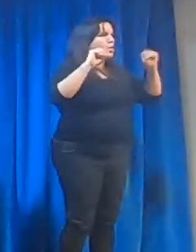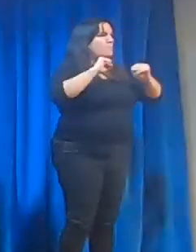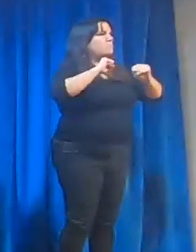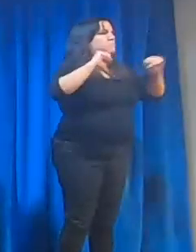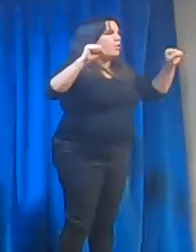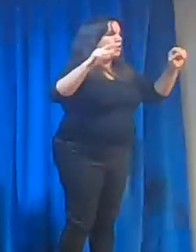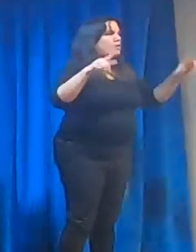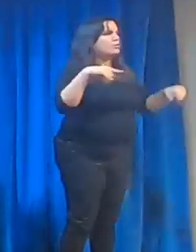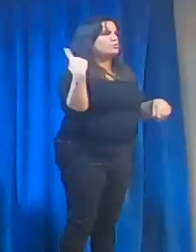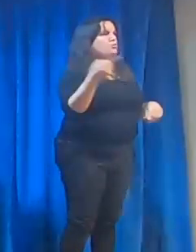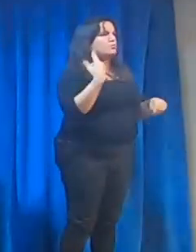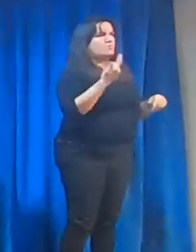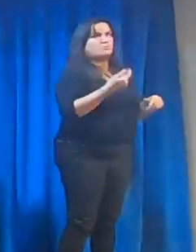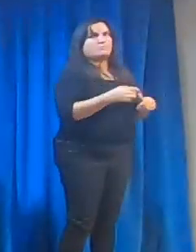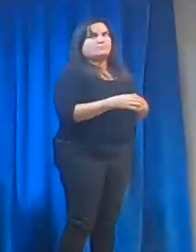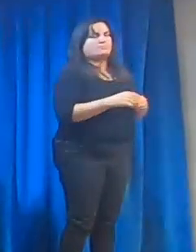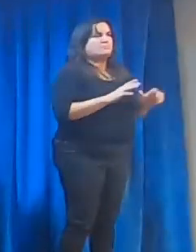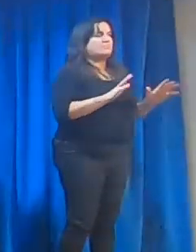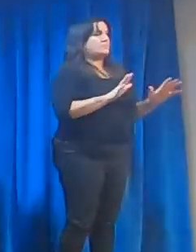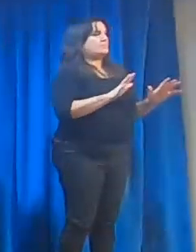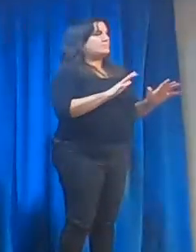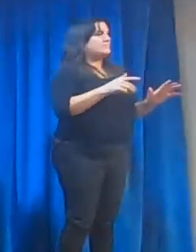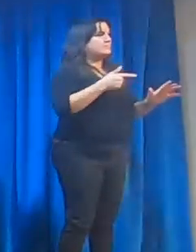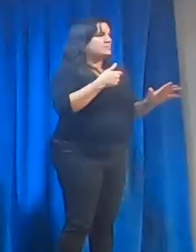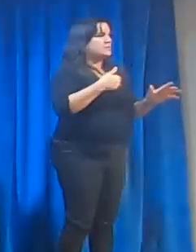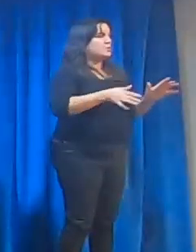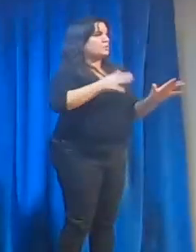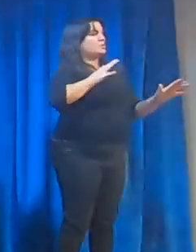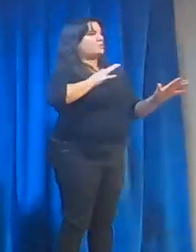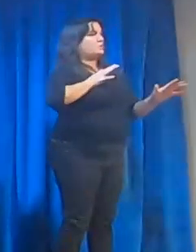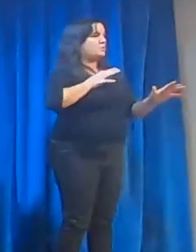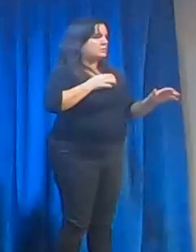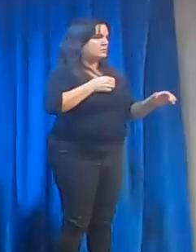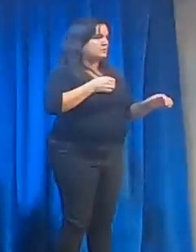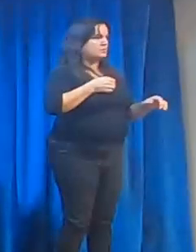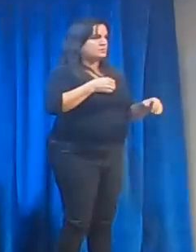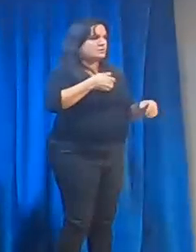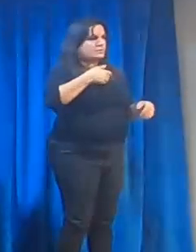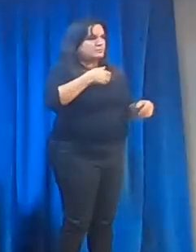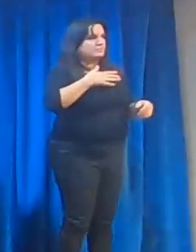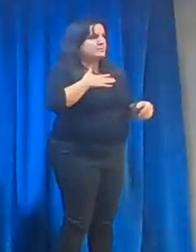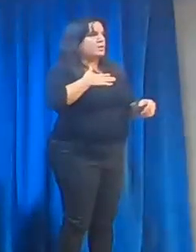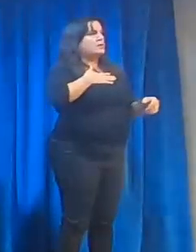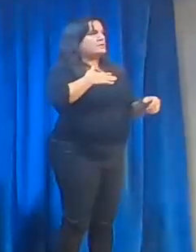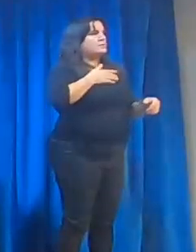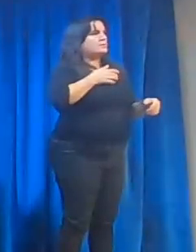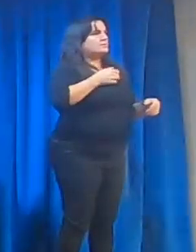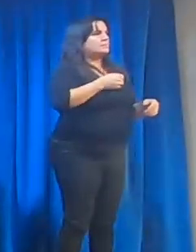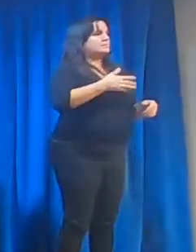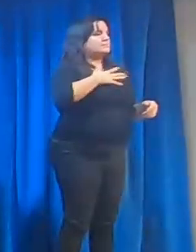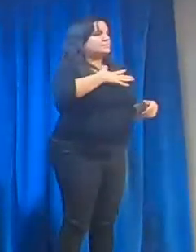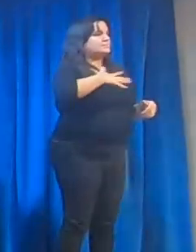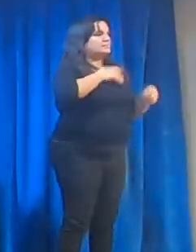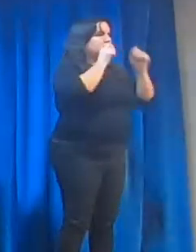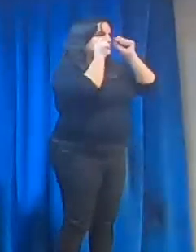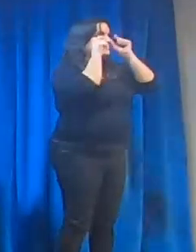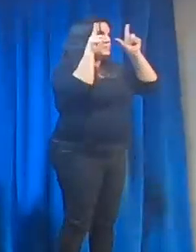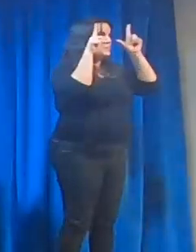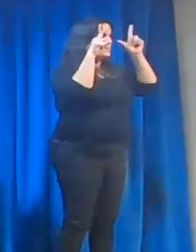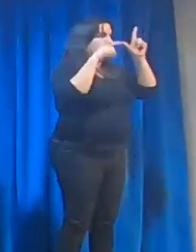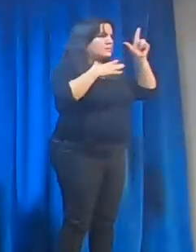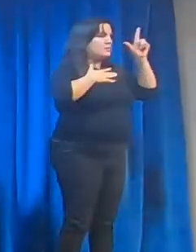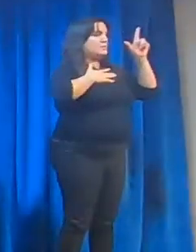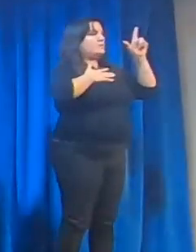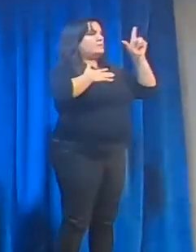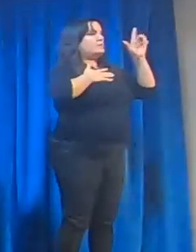Y mucho de nosotros va a hacer esto, ¿no? Va a tomar agua, el aire, es decir, va a abrir los ojos y se va